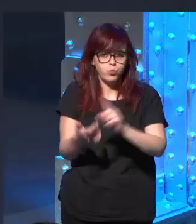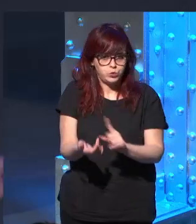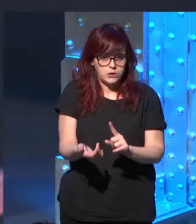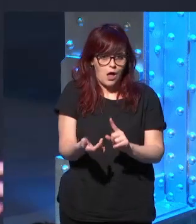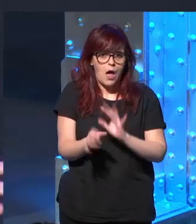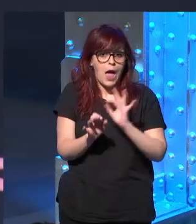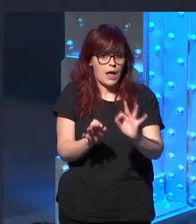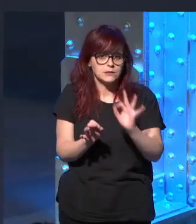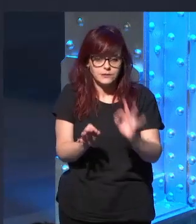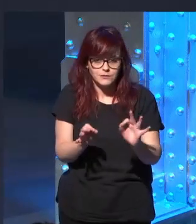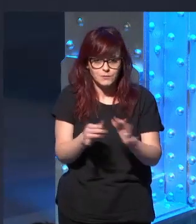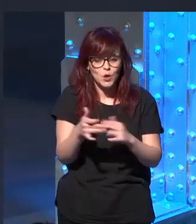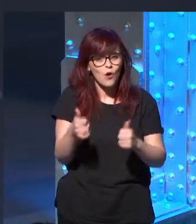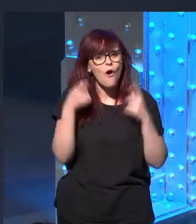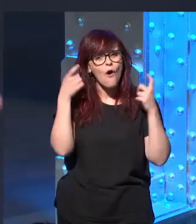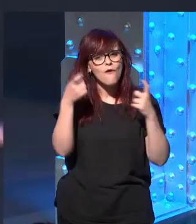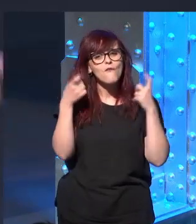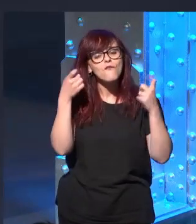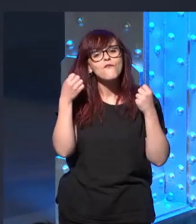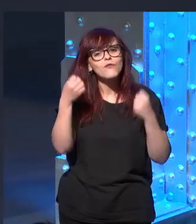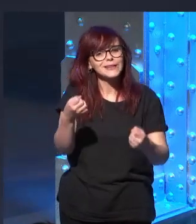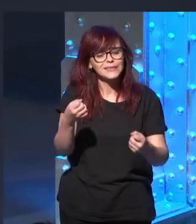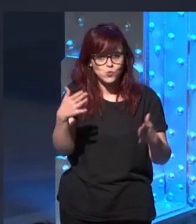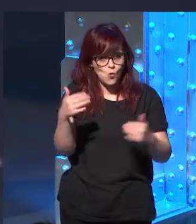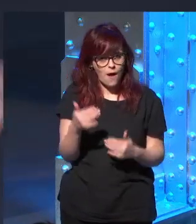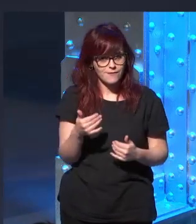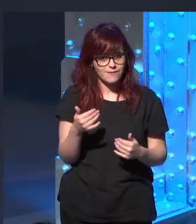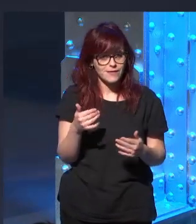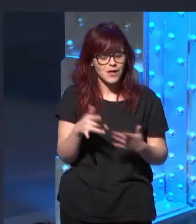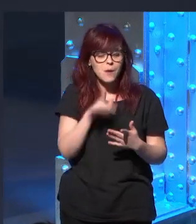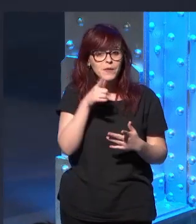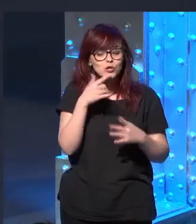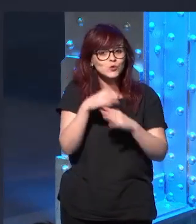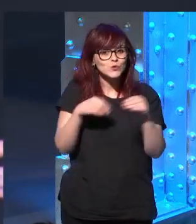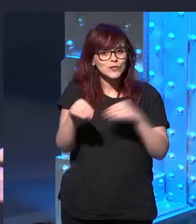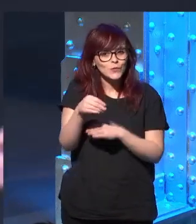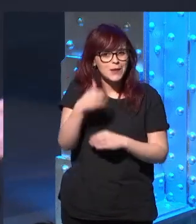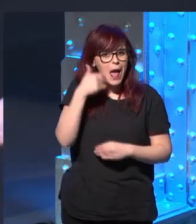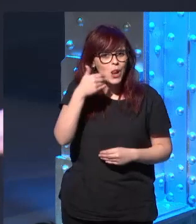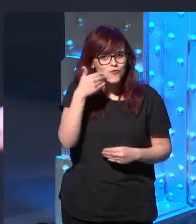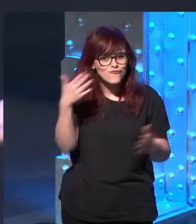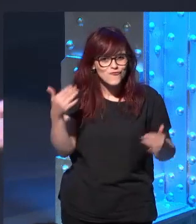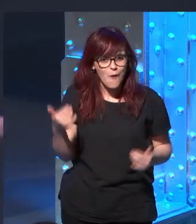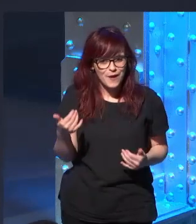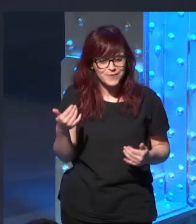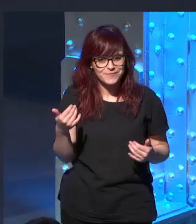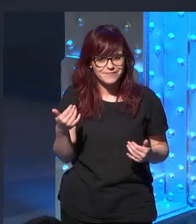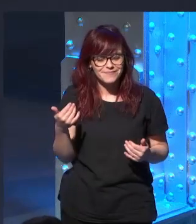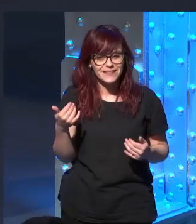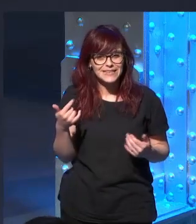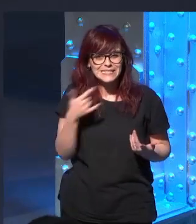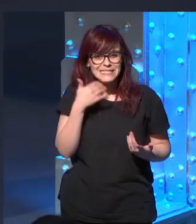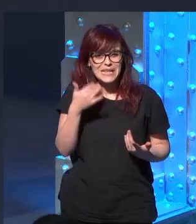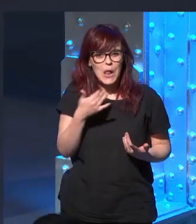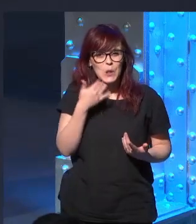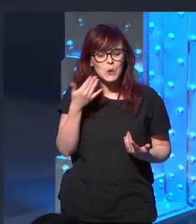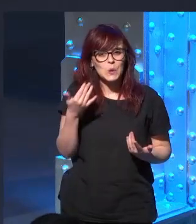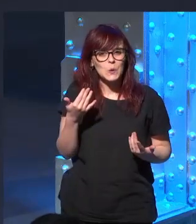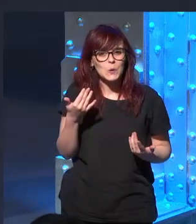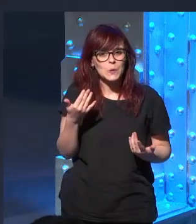que forzarlo, por eso insisto. Pero si te gusta, no hay nada que te lo vaya a sustituir. Con lo cual, no vas a